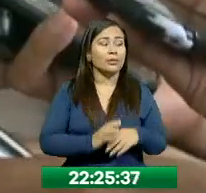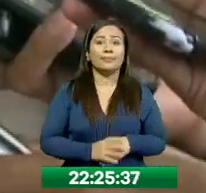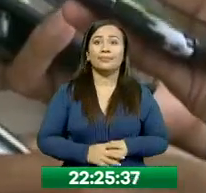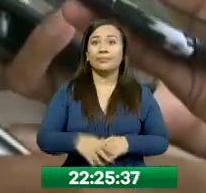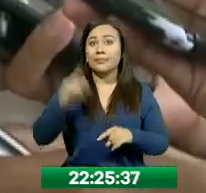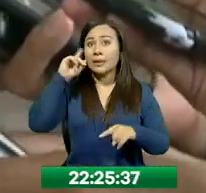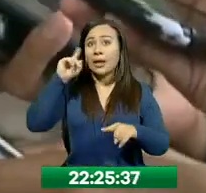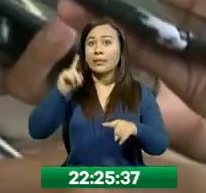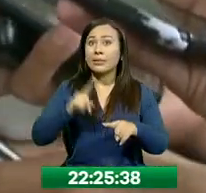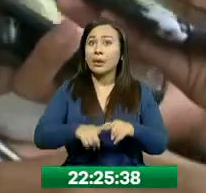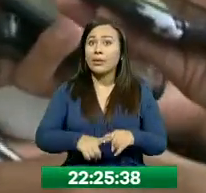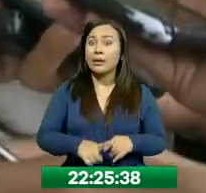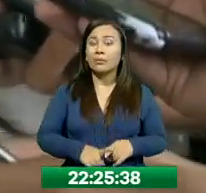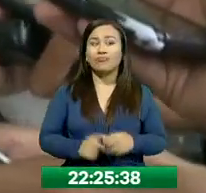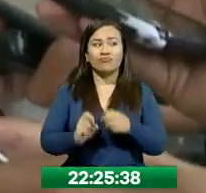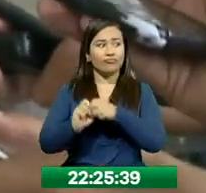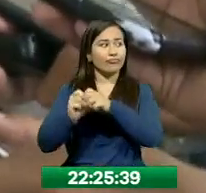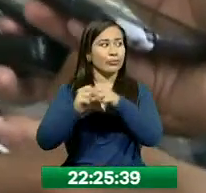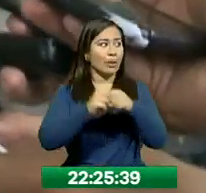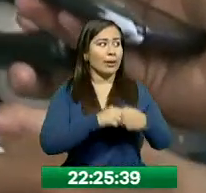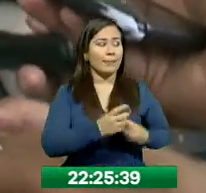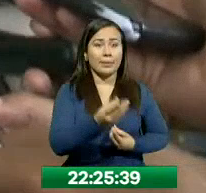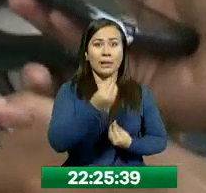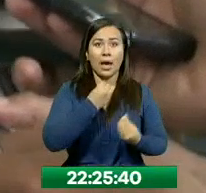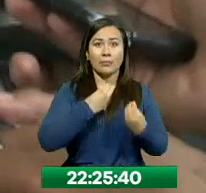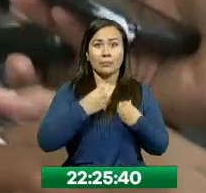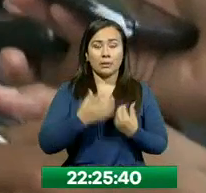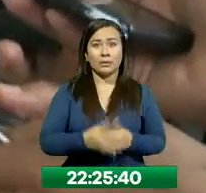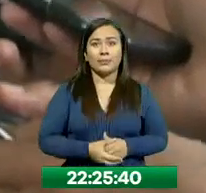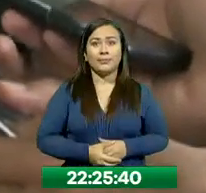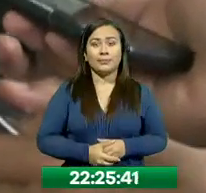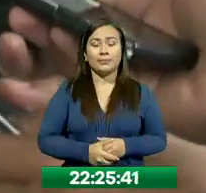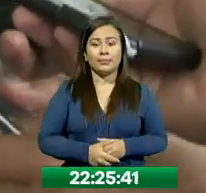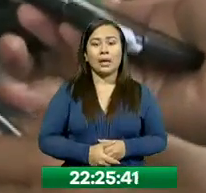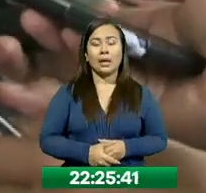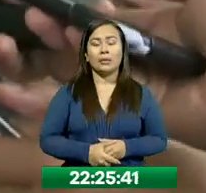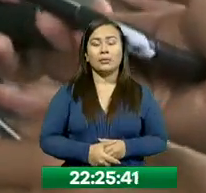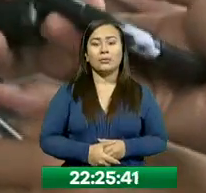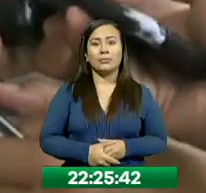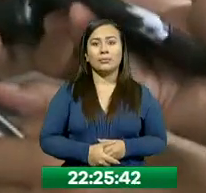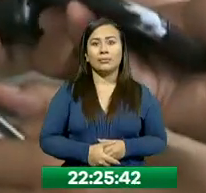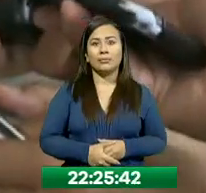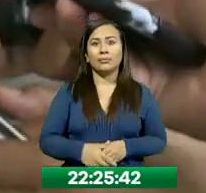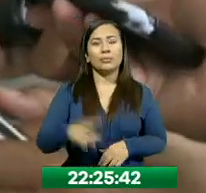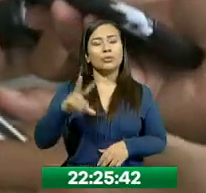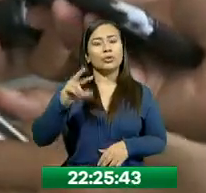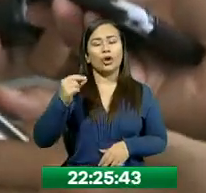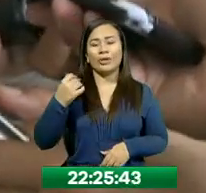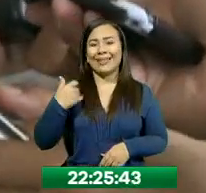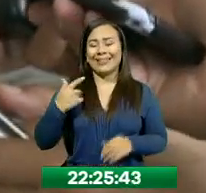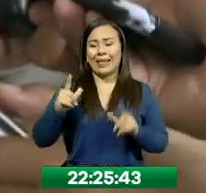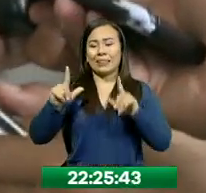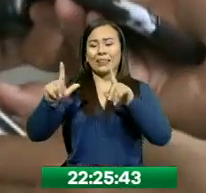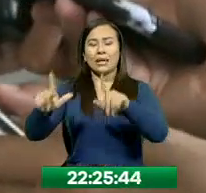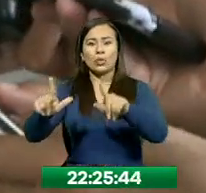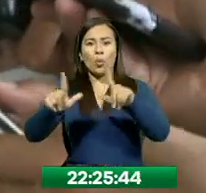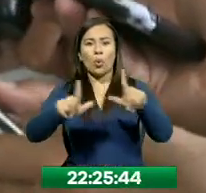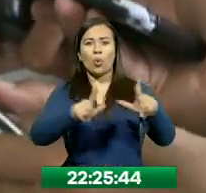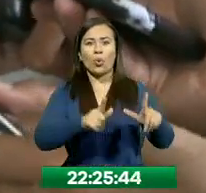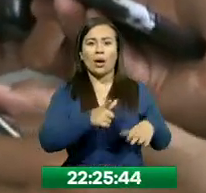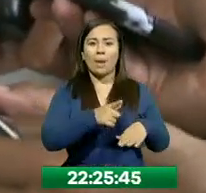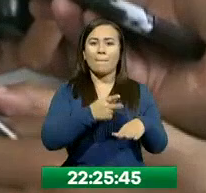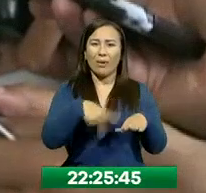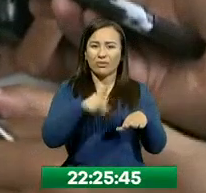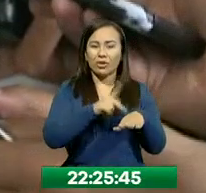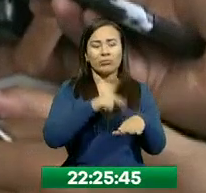acuerdo a los inconvenientes de ellos, se verificó obviamente que la mayoría no contienen un título en ese sentido,